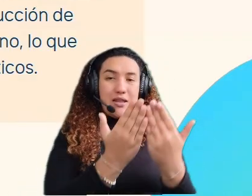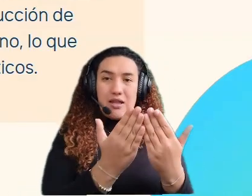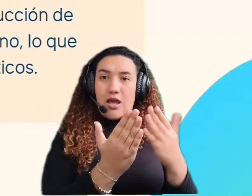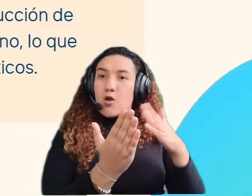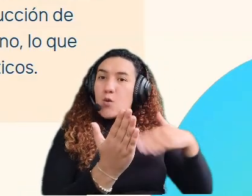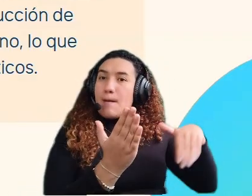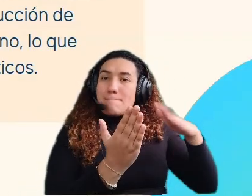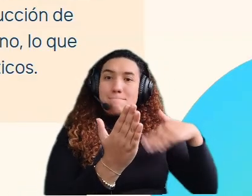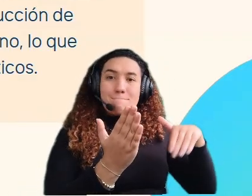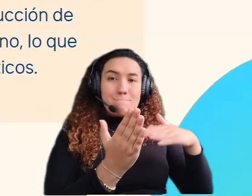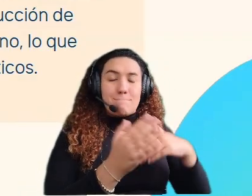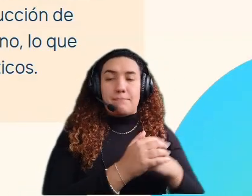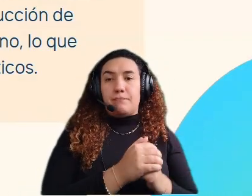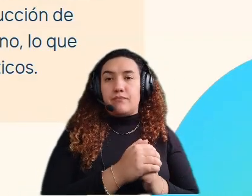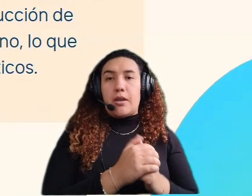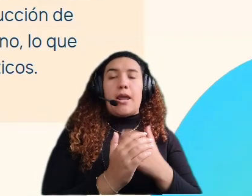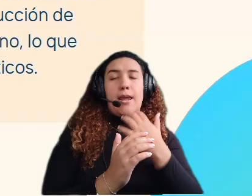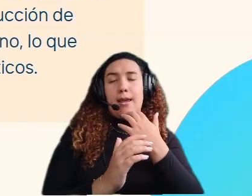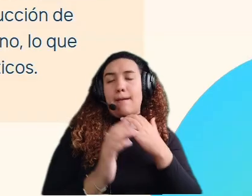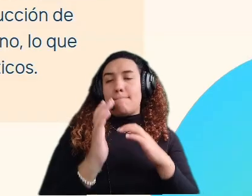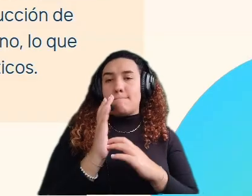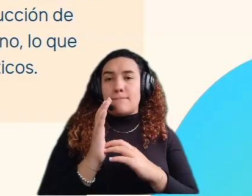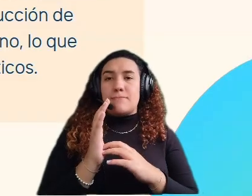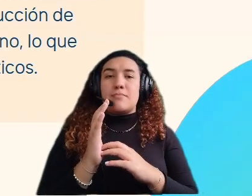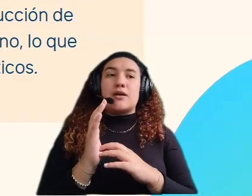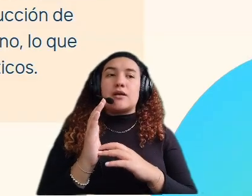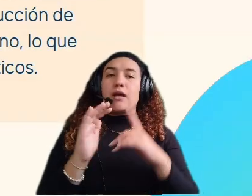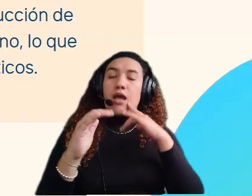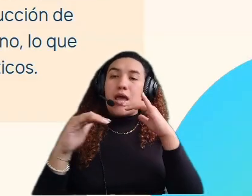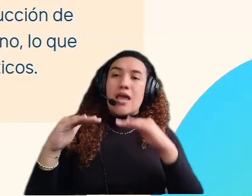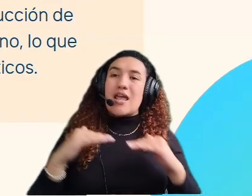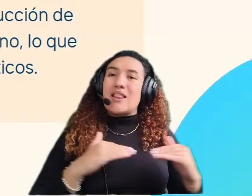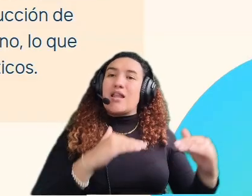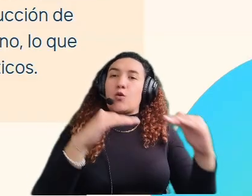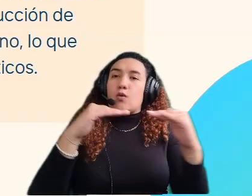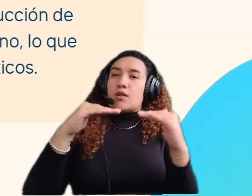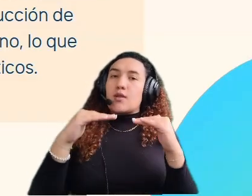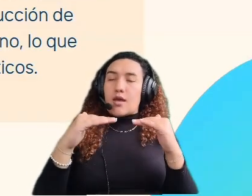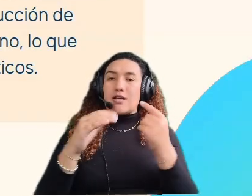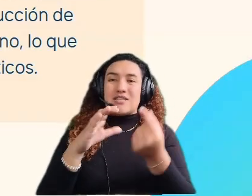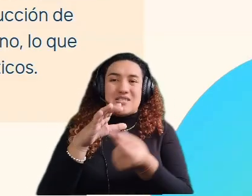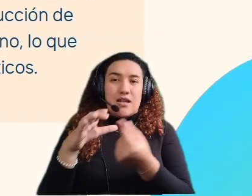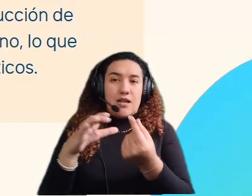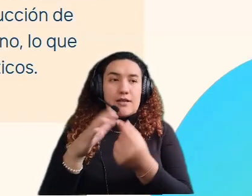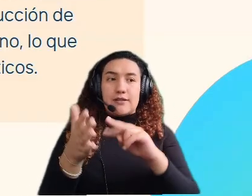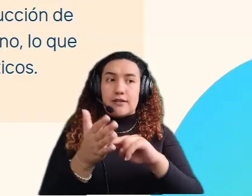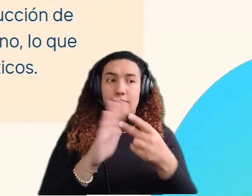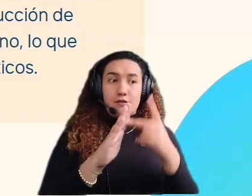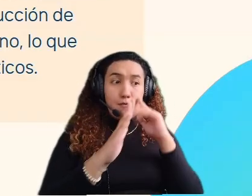la literatura actual. Como tal, por ejemplo, la heterogeneidad